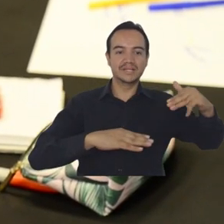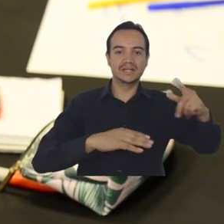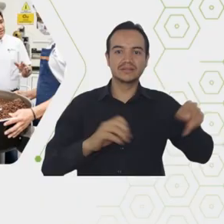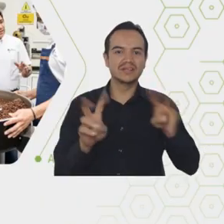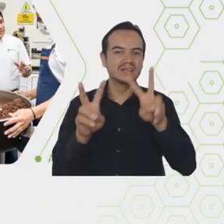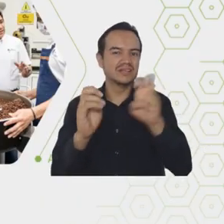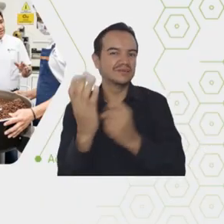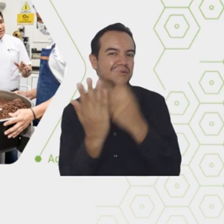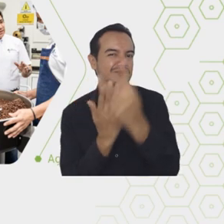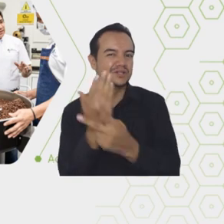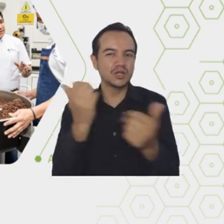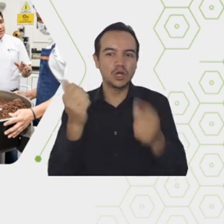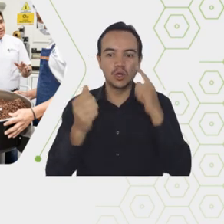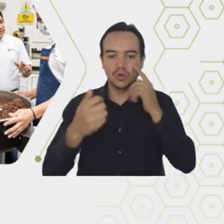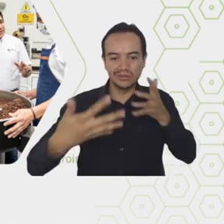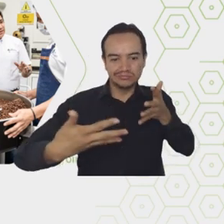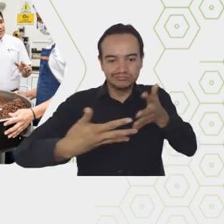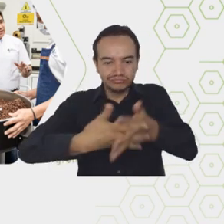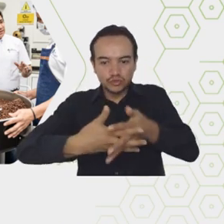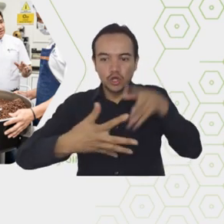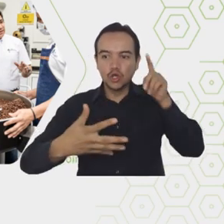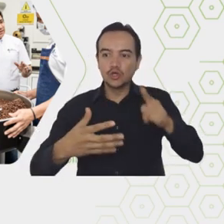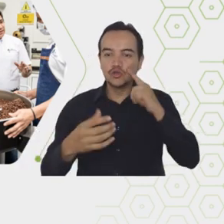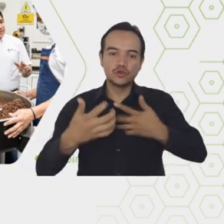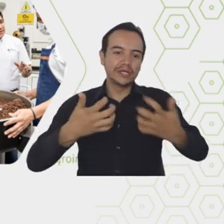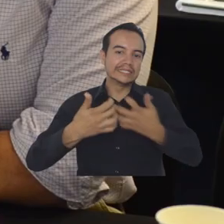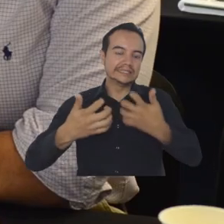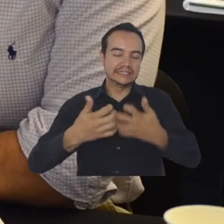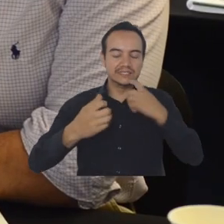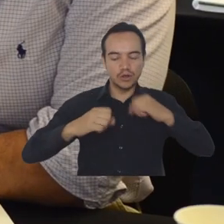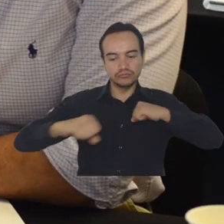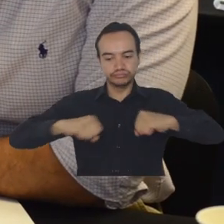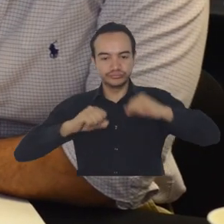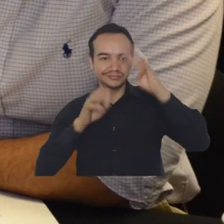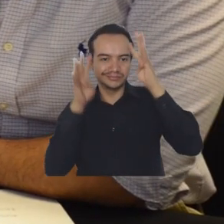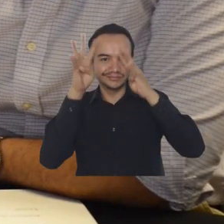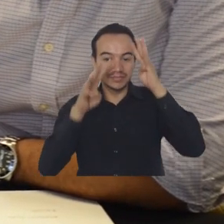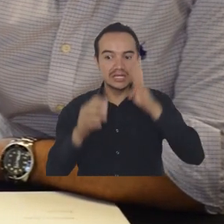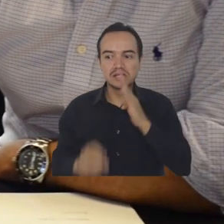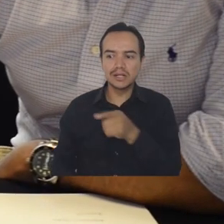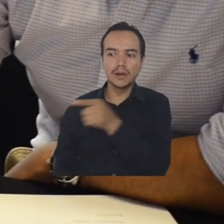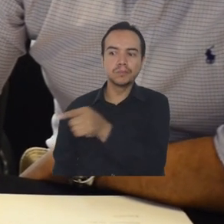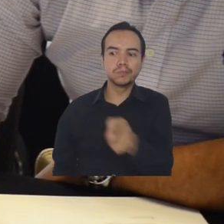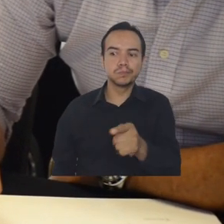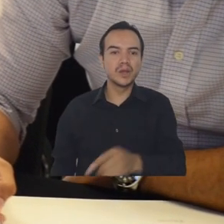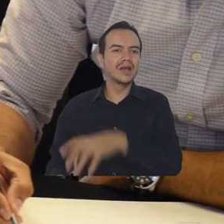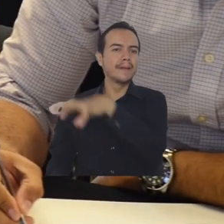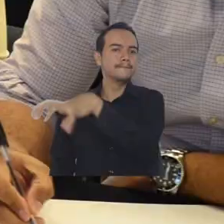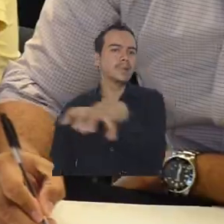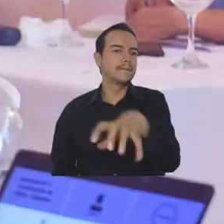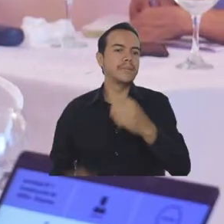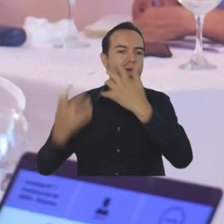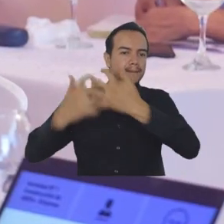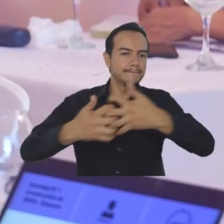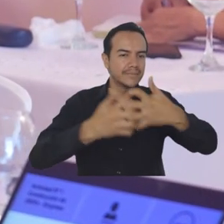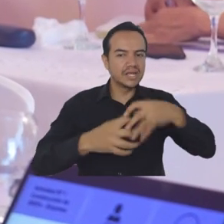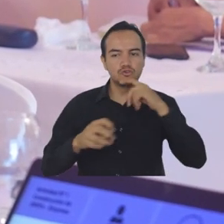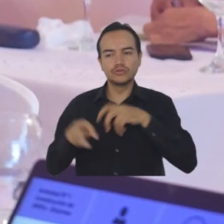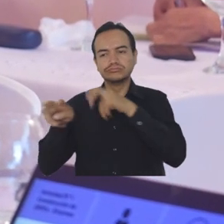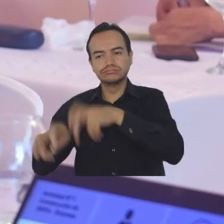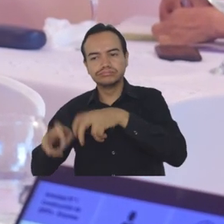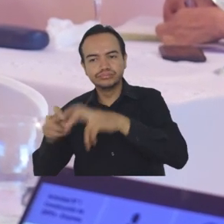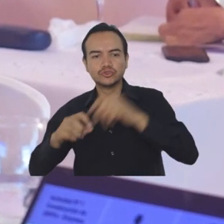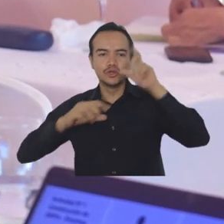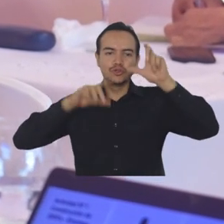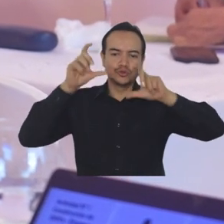Sobre el proyecto Implementación de Sistemas de Gestión de la Innovación, que beneficia a 30 empresas turísticas, agropecuarias y